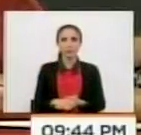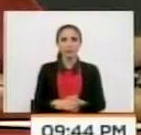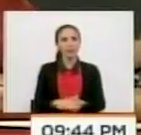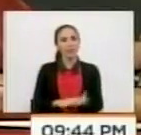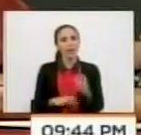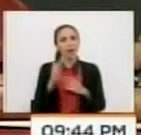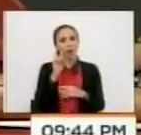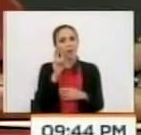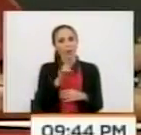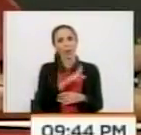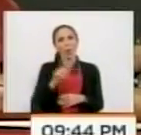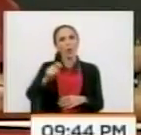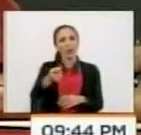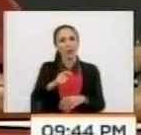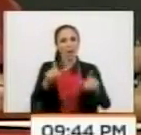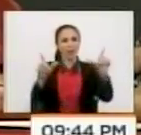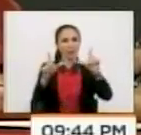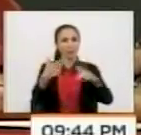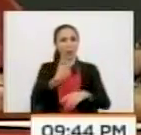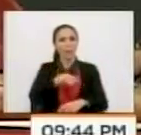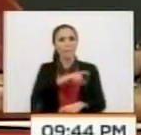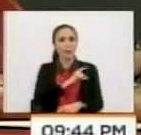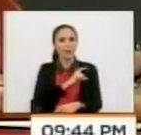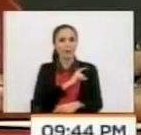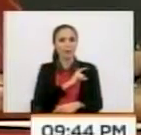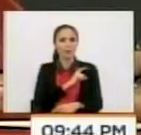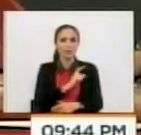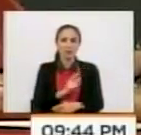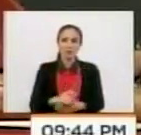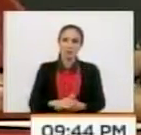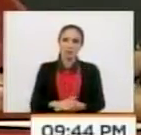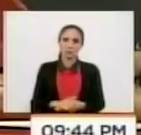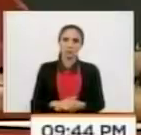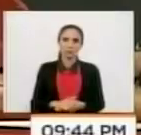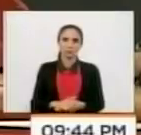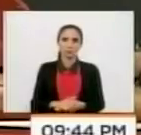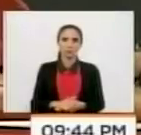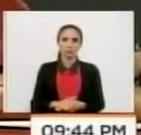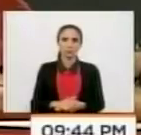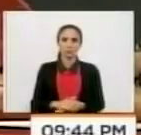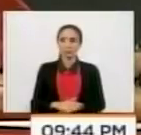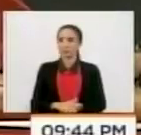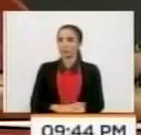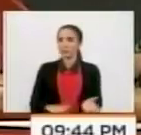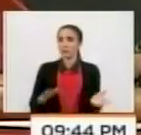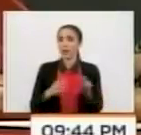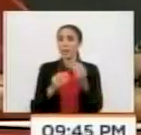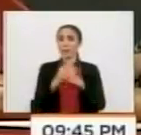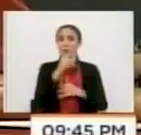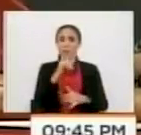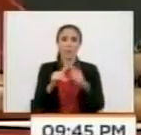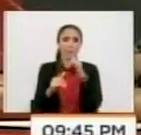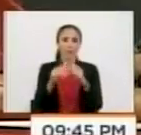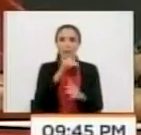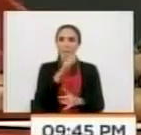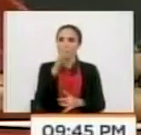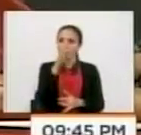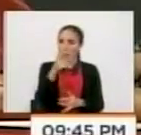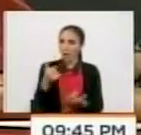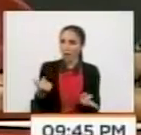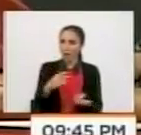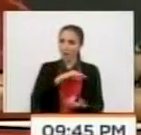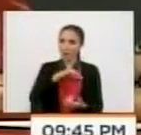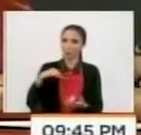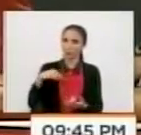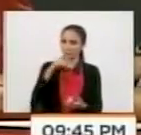España que se llama Sapiando. Ahí, bueno, se han casado de burlarse de nosotros. Un